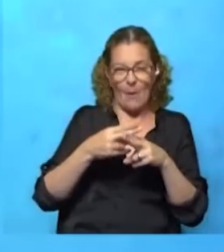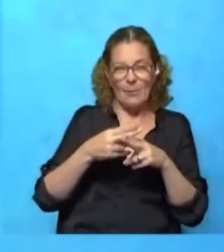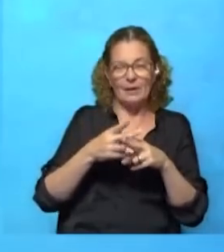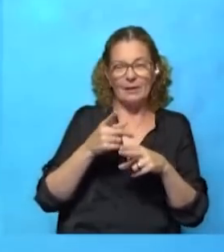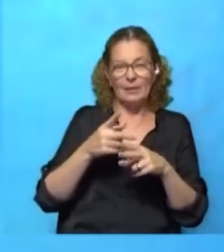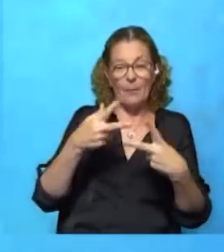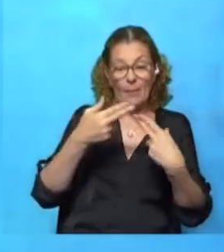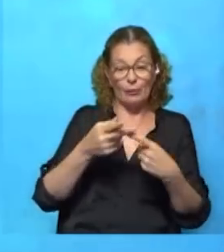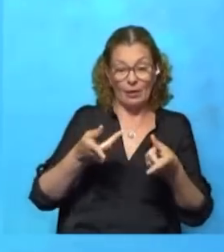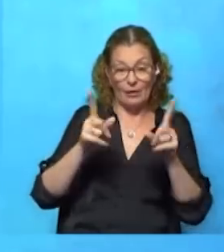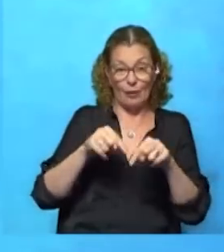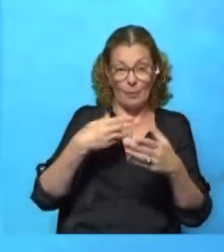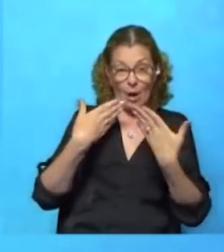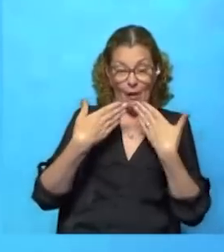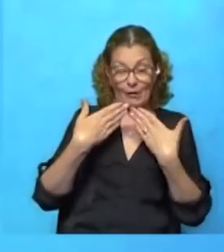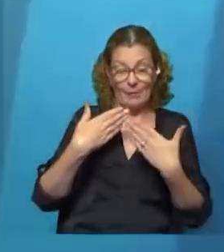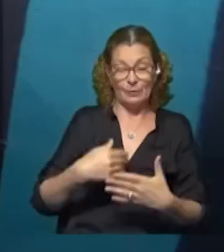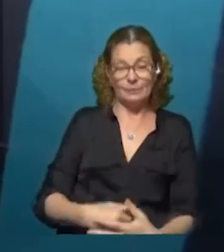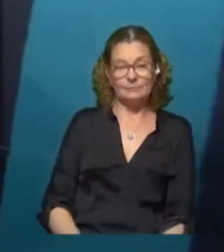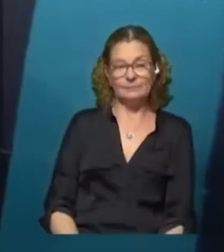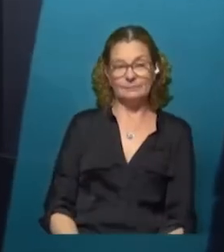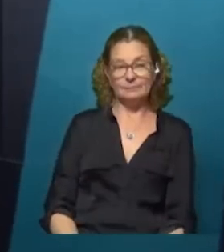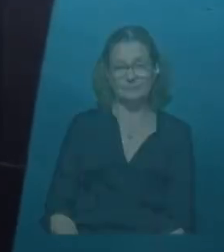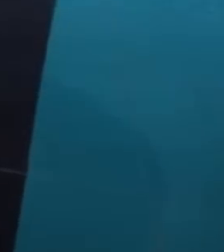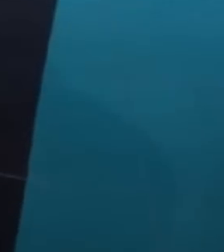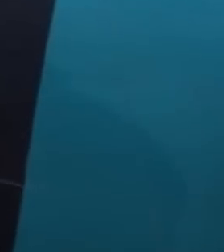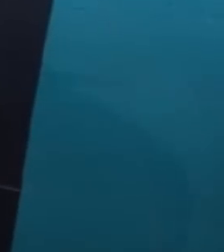danza hacemos una pequeña pausa y seguimos hablando con Eduardo botinelli